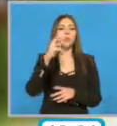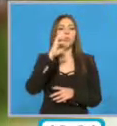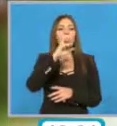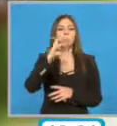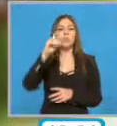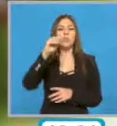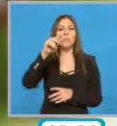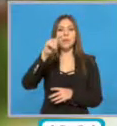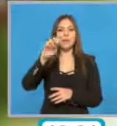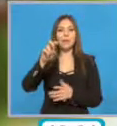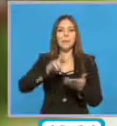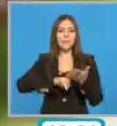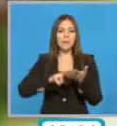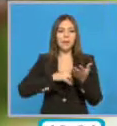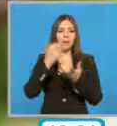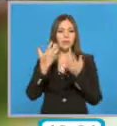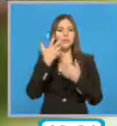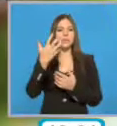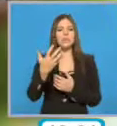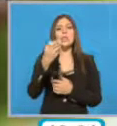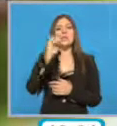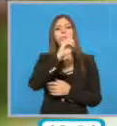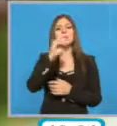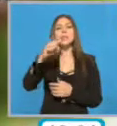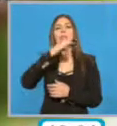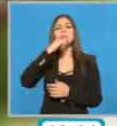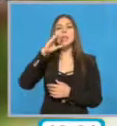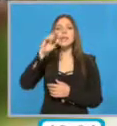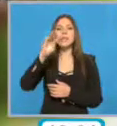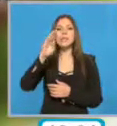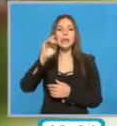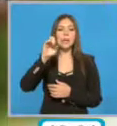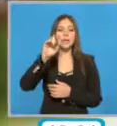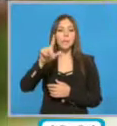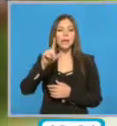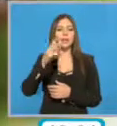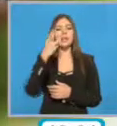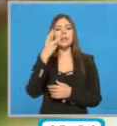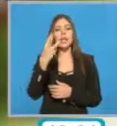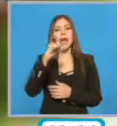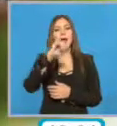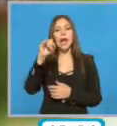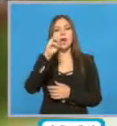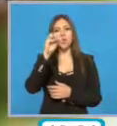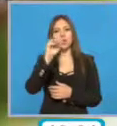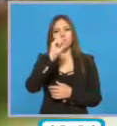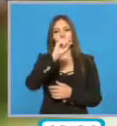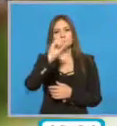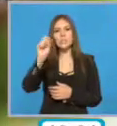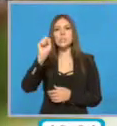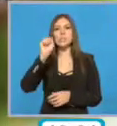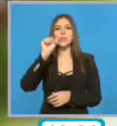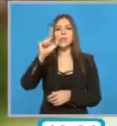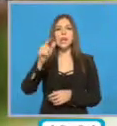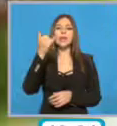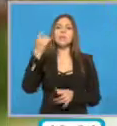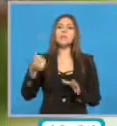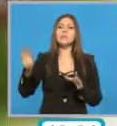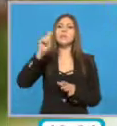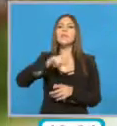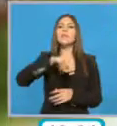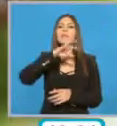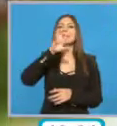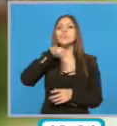chile cascabel tostados y molidos. 3 piezas de dientes de ajo. sal al gusto. Y para servir, cilantro y